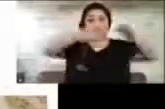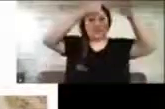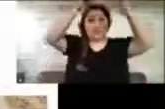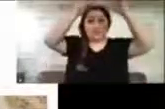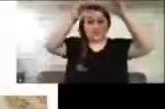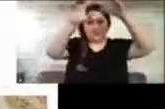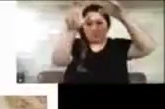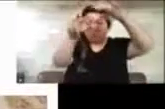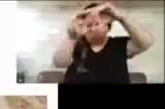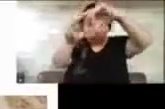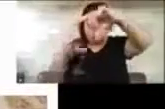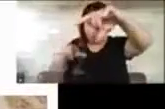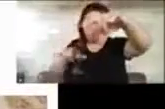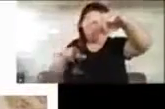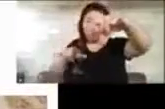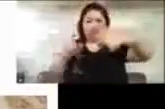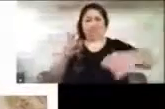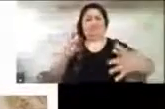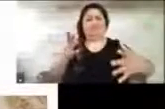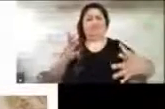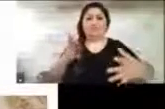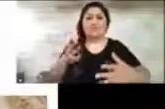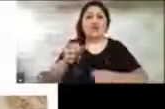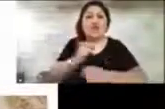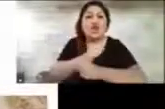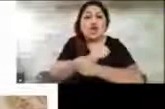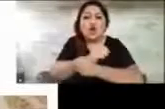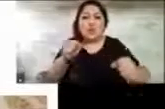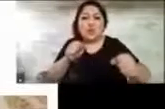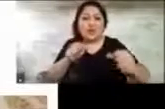pueden conectar una manzana dentro del espacio